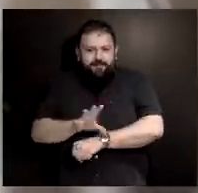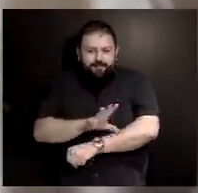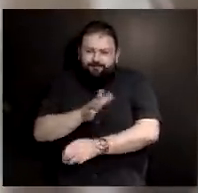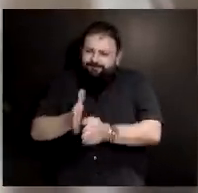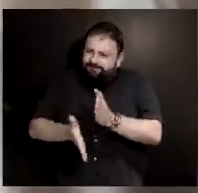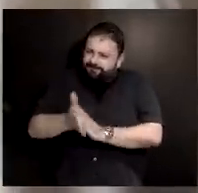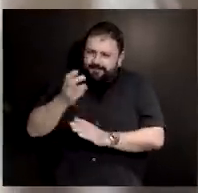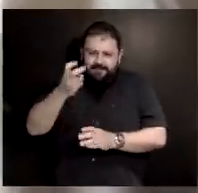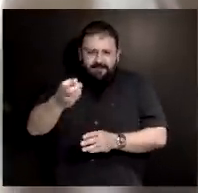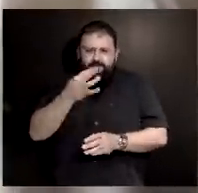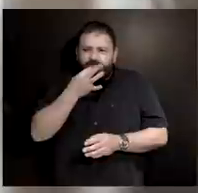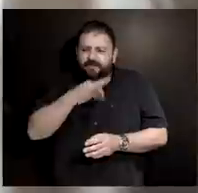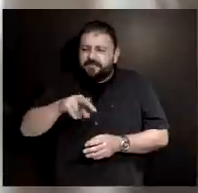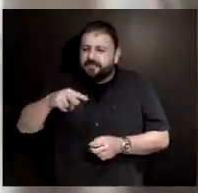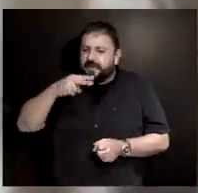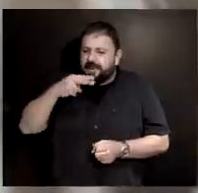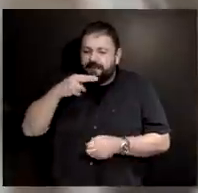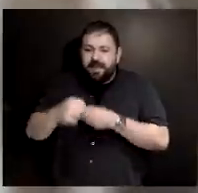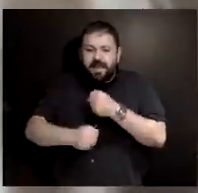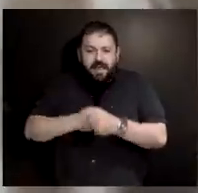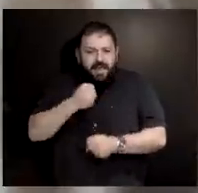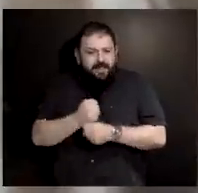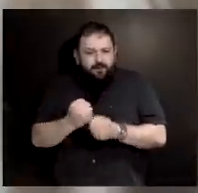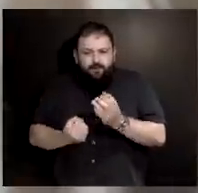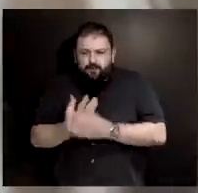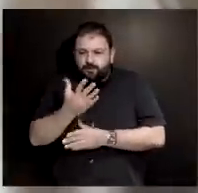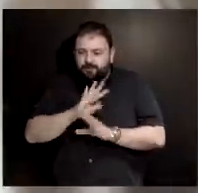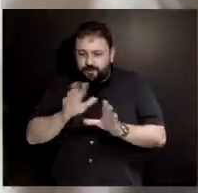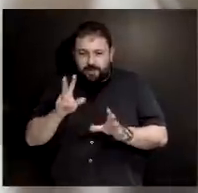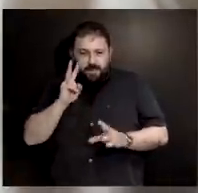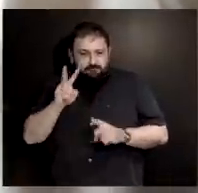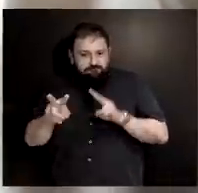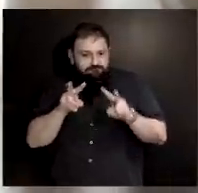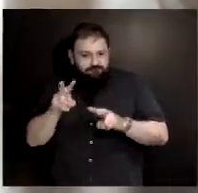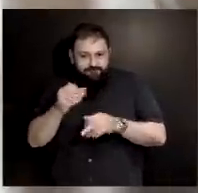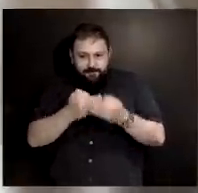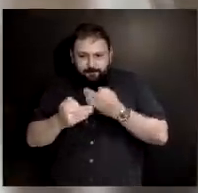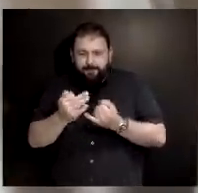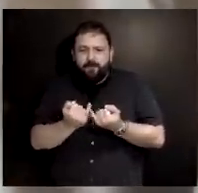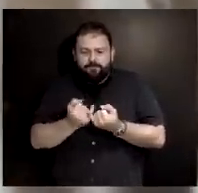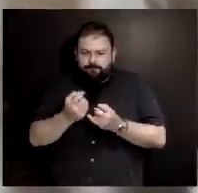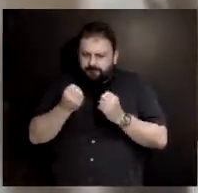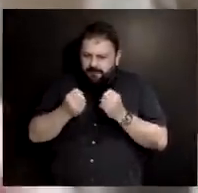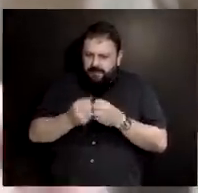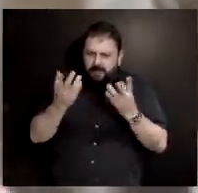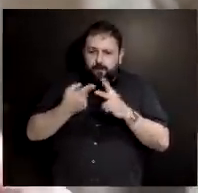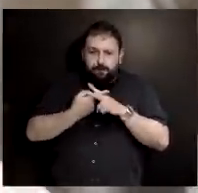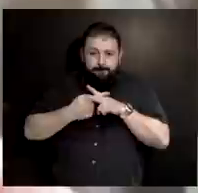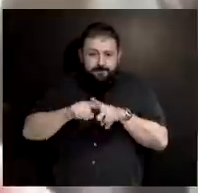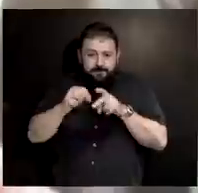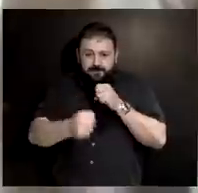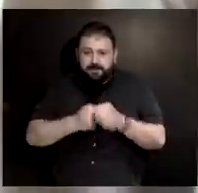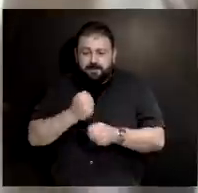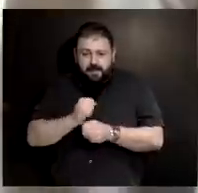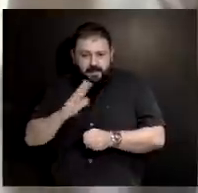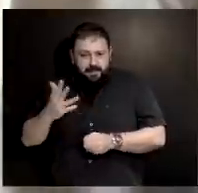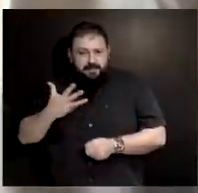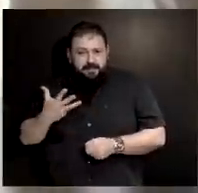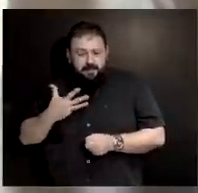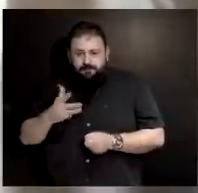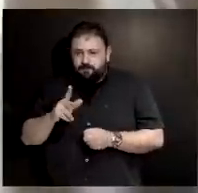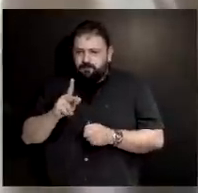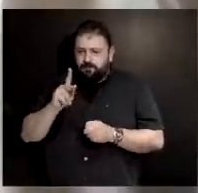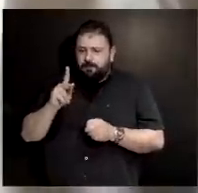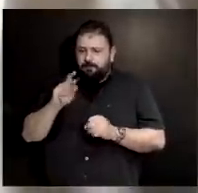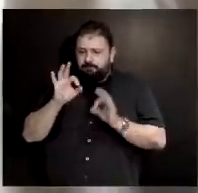años nuevos, se visualicen. Ahí están las sedes, por supuesto, a principios de año, ya que tengamos un poquito más de claridad en